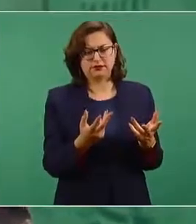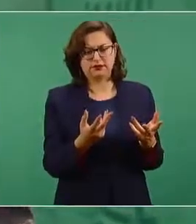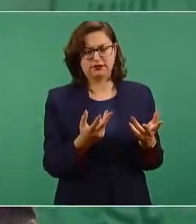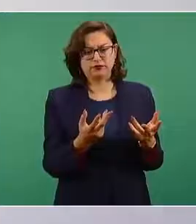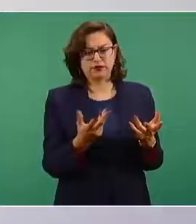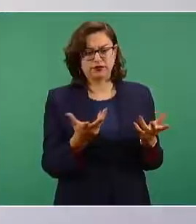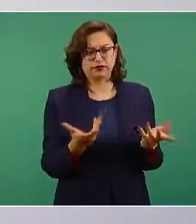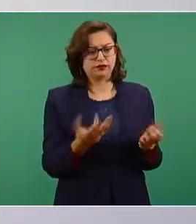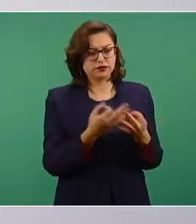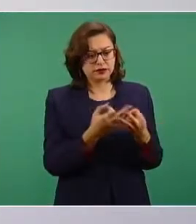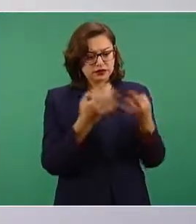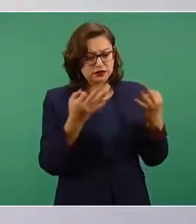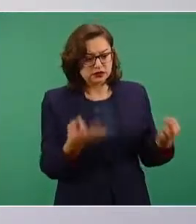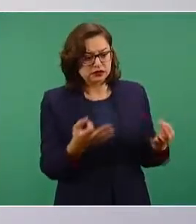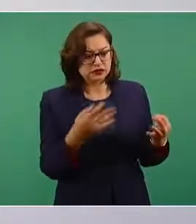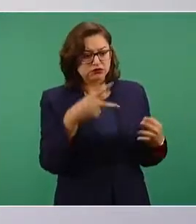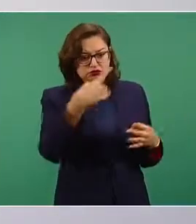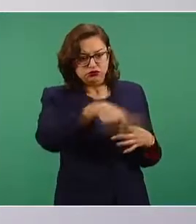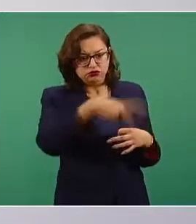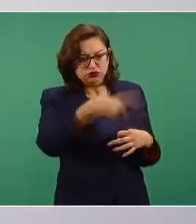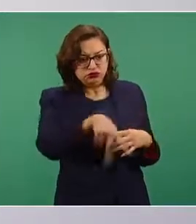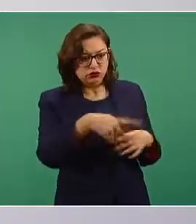les quitaron.